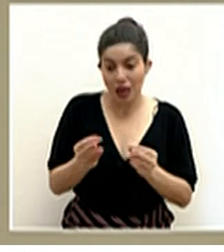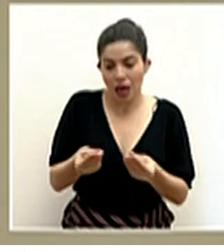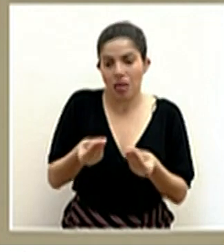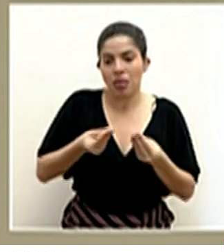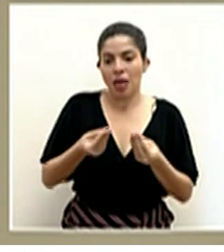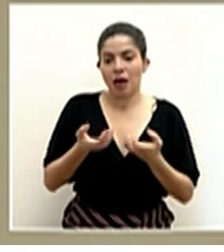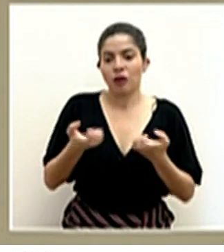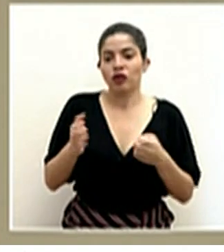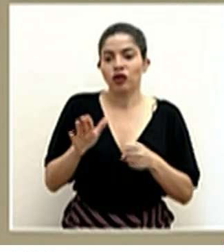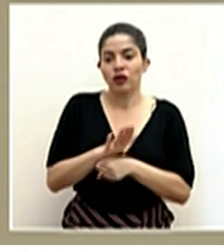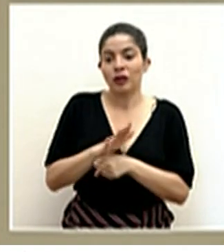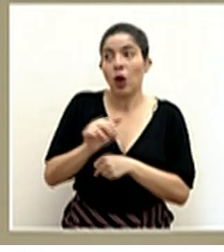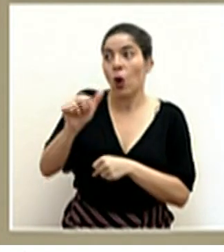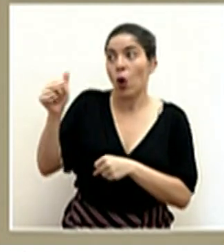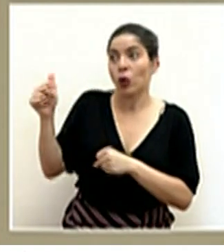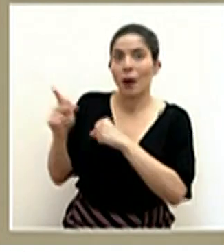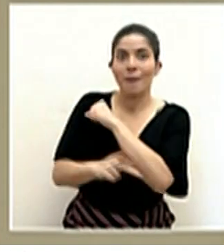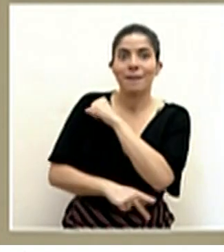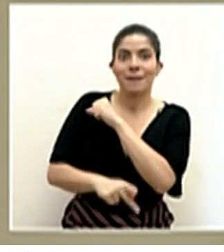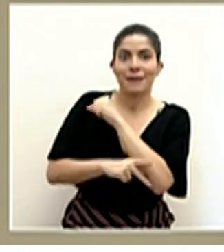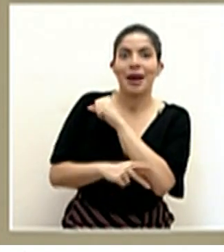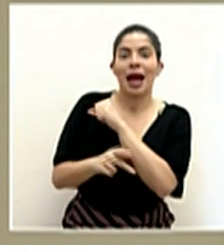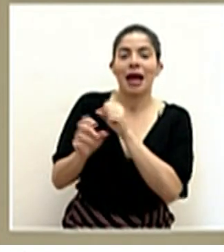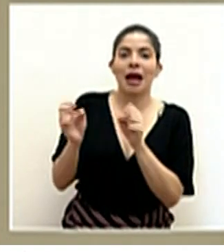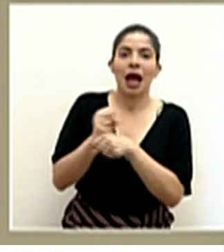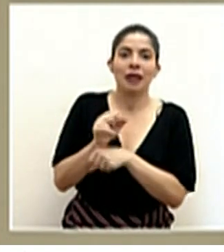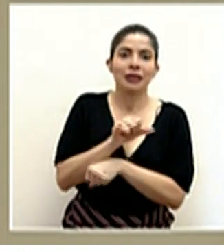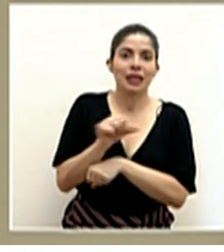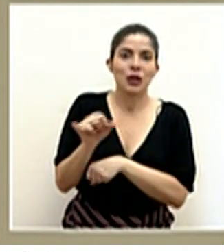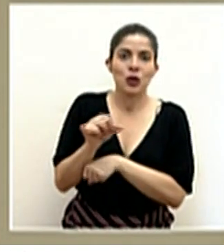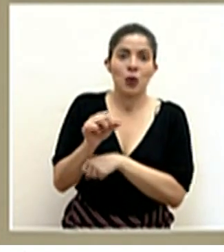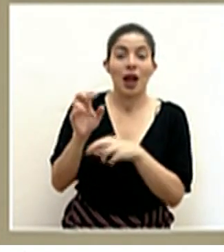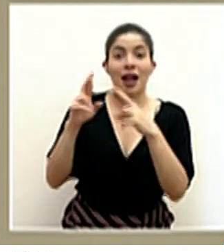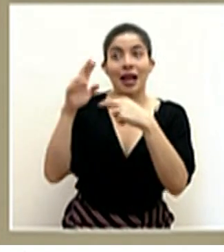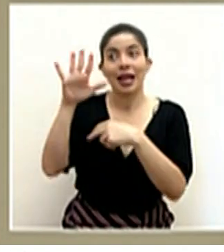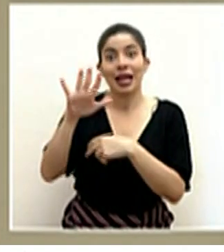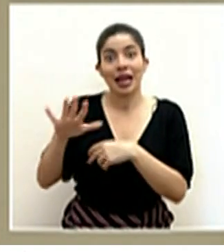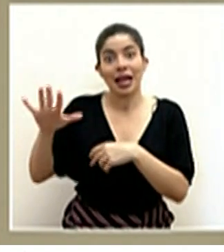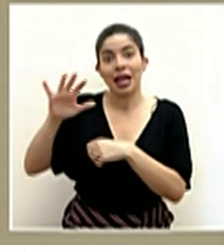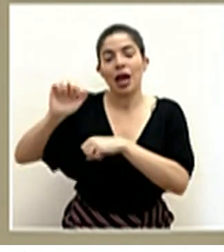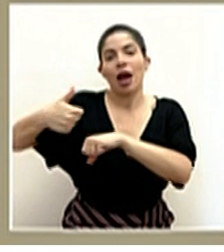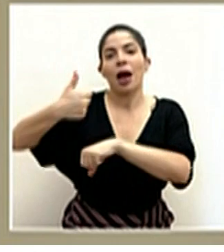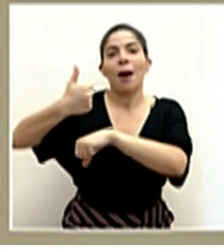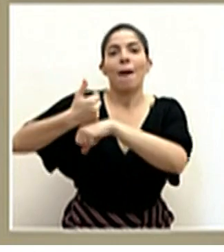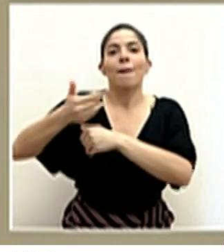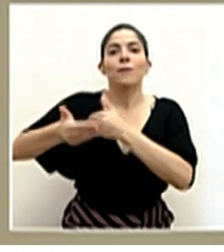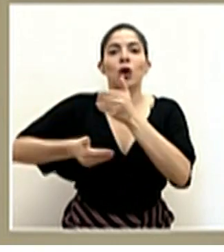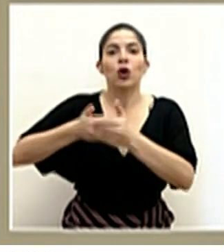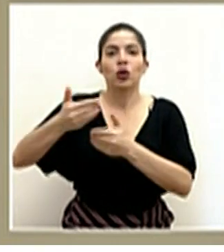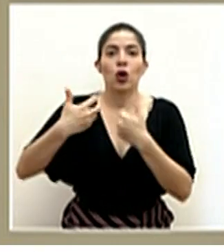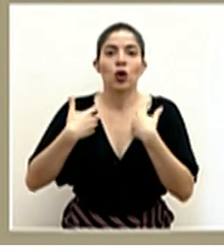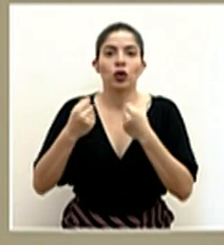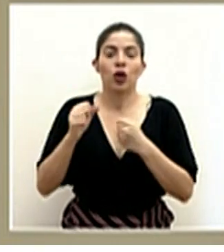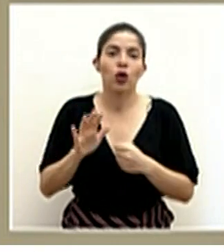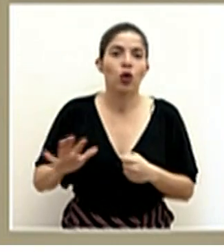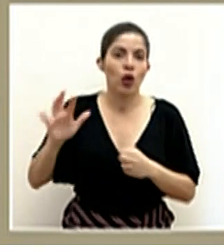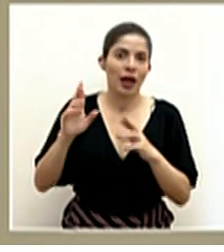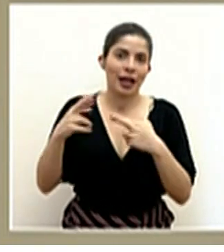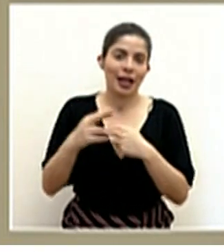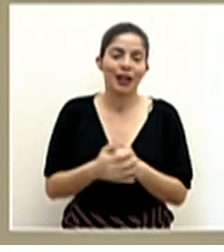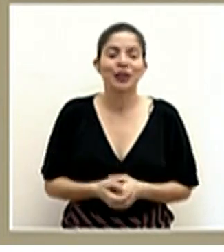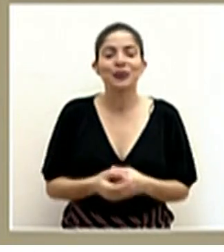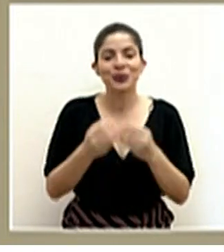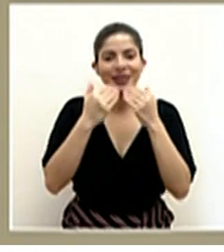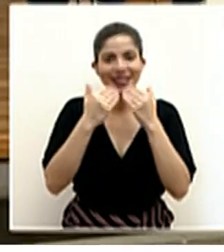para que otros países se sumen y para que la región empiece a construir un protocolo sanitario regional. Muchas